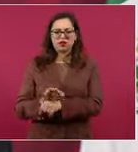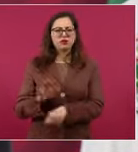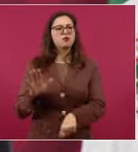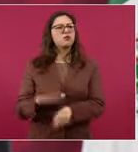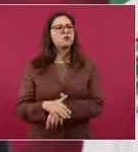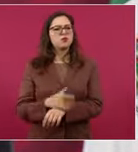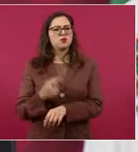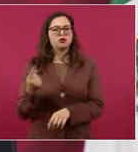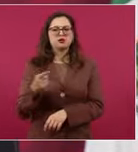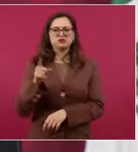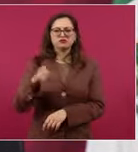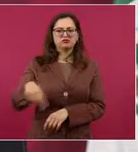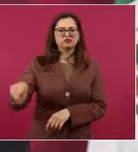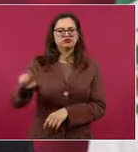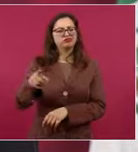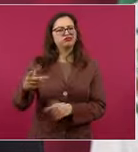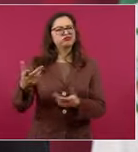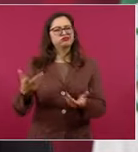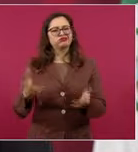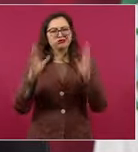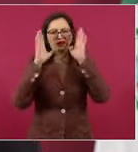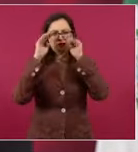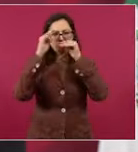los conservadores.